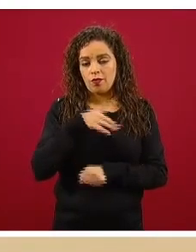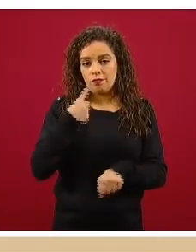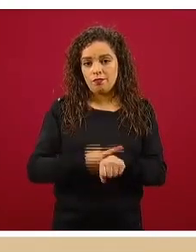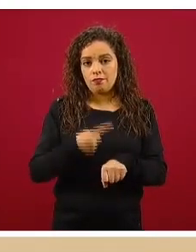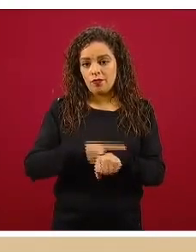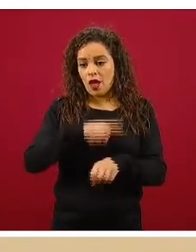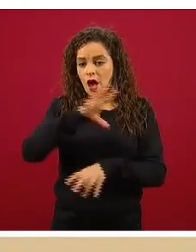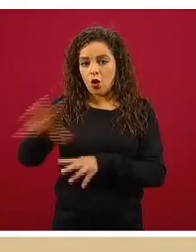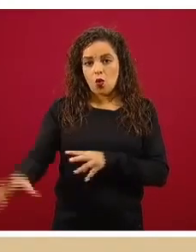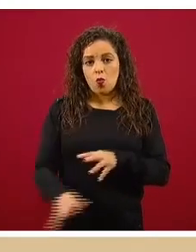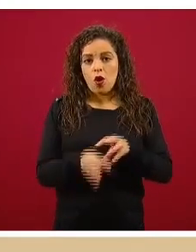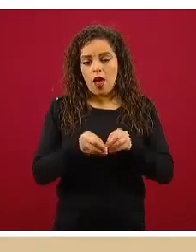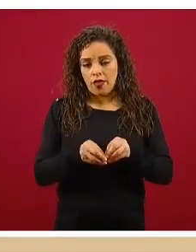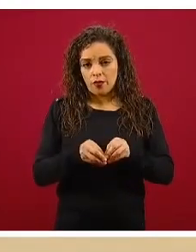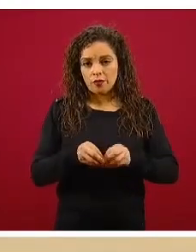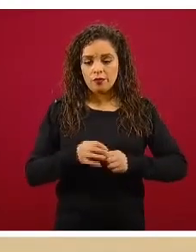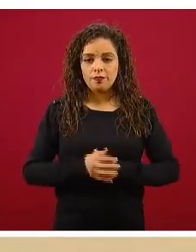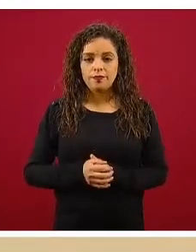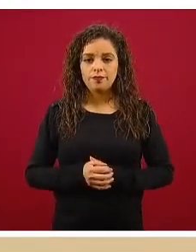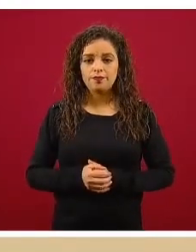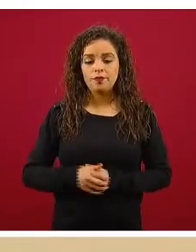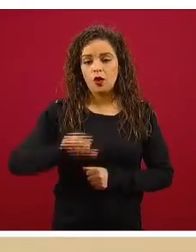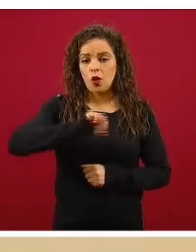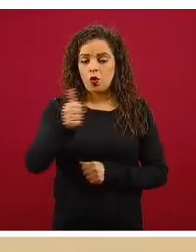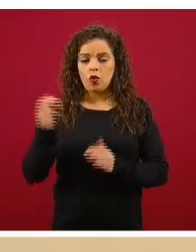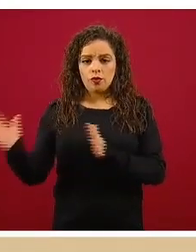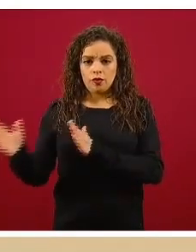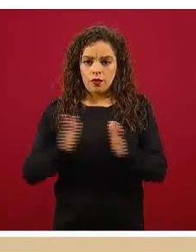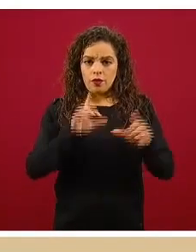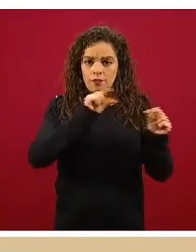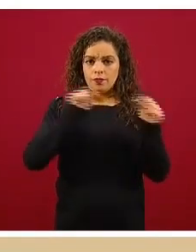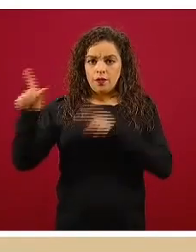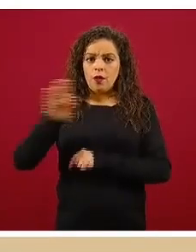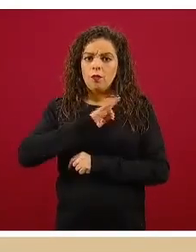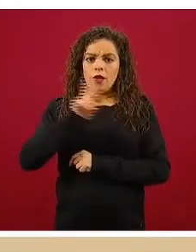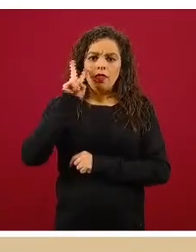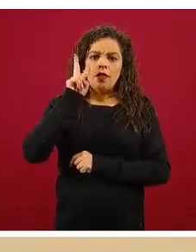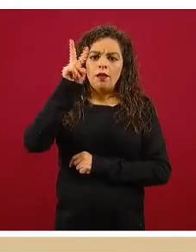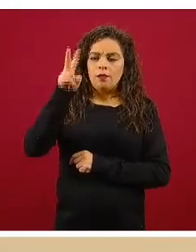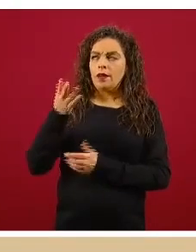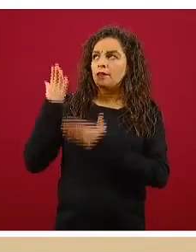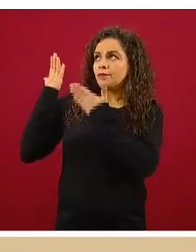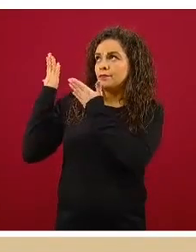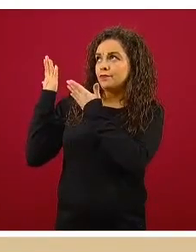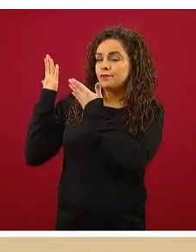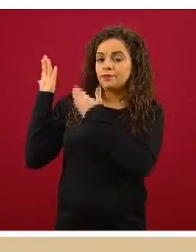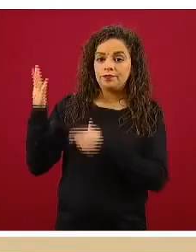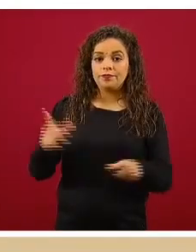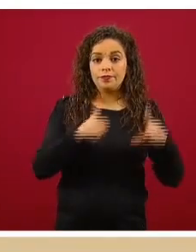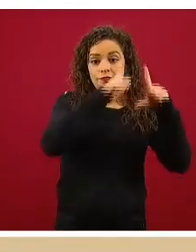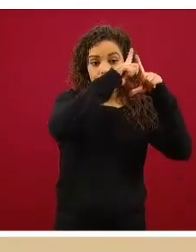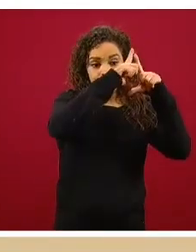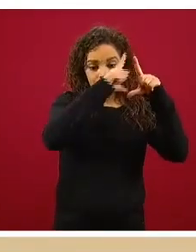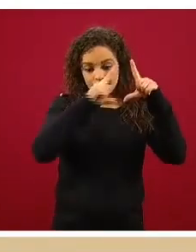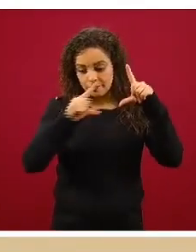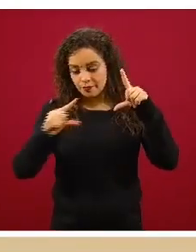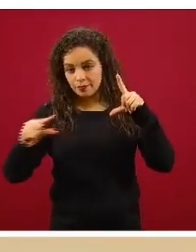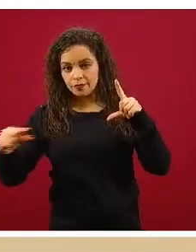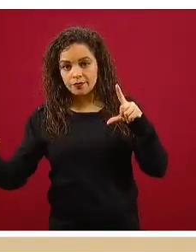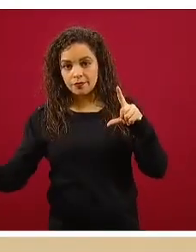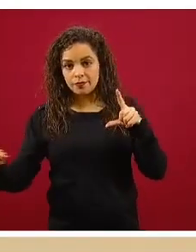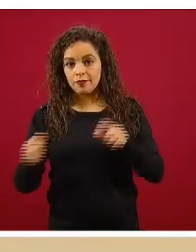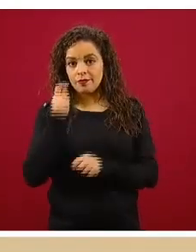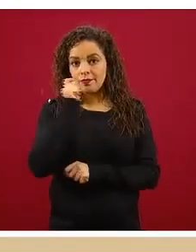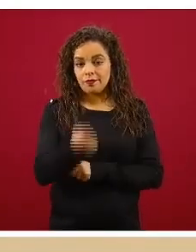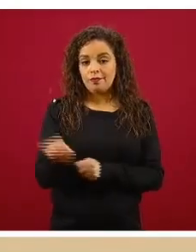la enfermedad. Y en la siguiente diapositiva podemos ver en orden descendente cómo se distribuye precisamente la